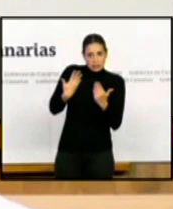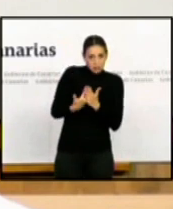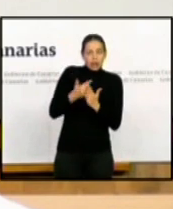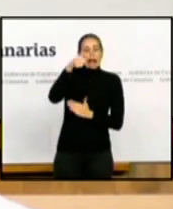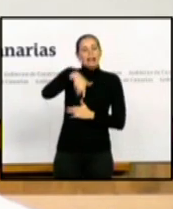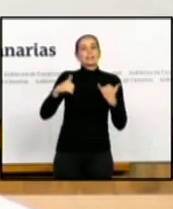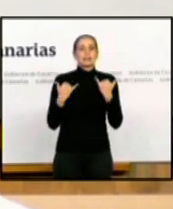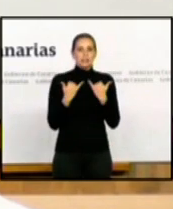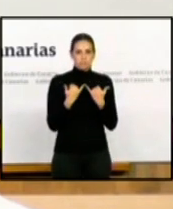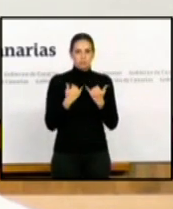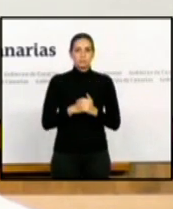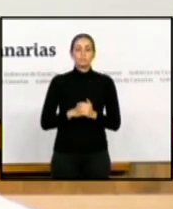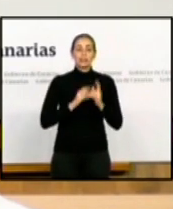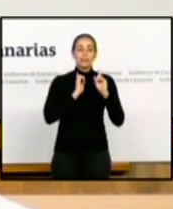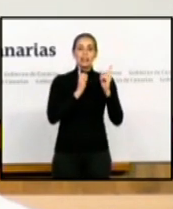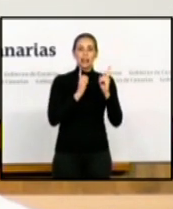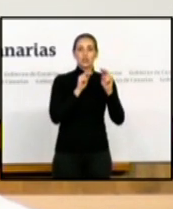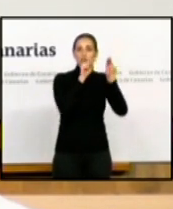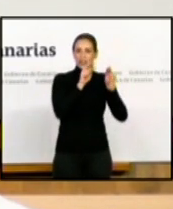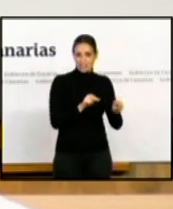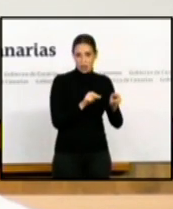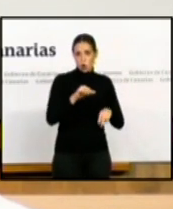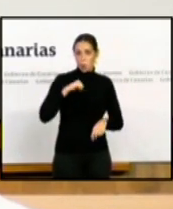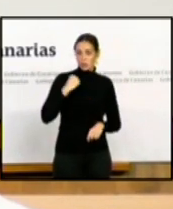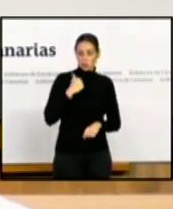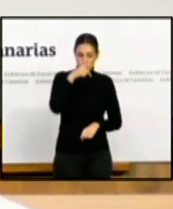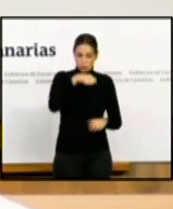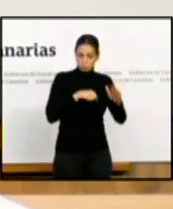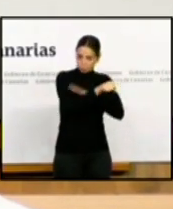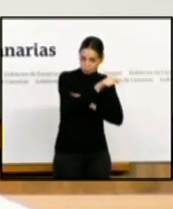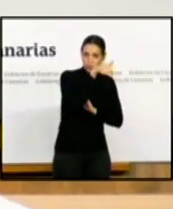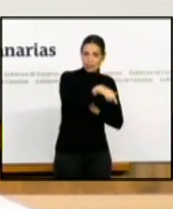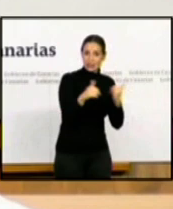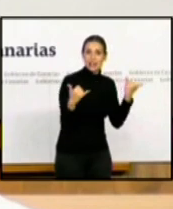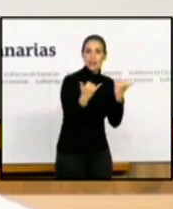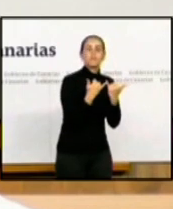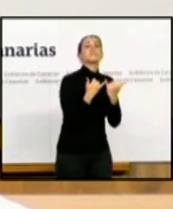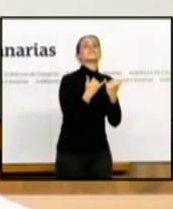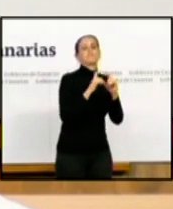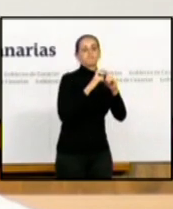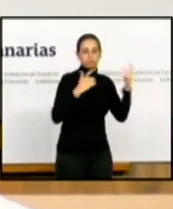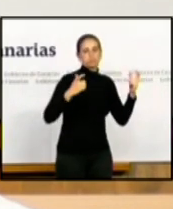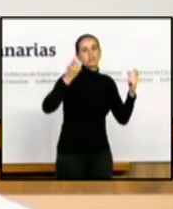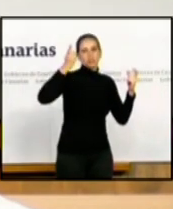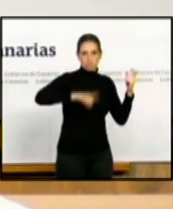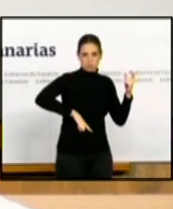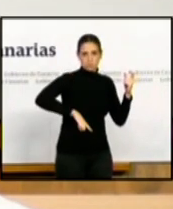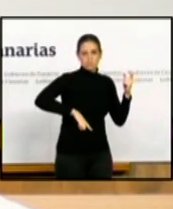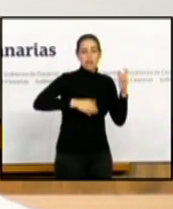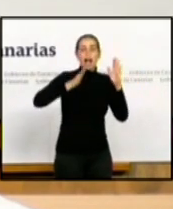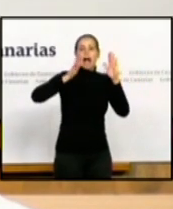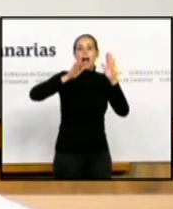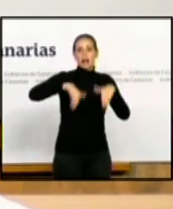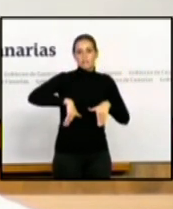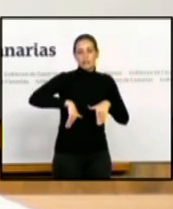Tenerife. El número de casos ingresados en hospitalización en la isla de Tenerife se ha ido también incrementando, sufriendo una